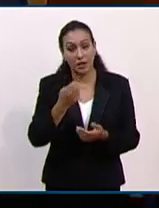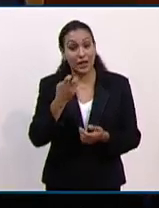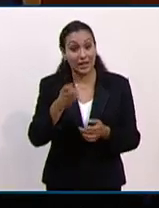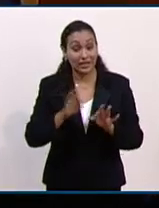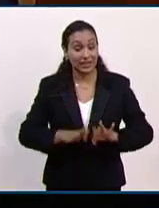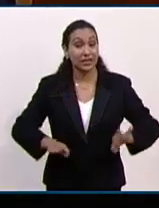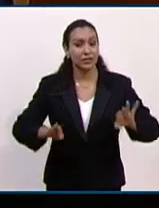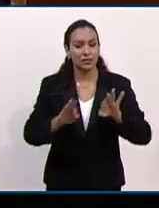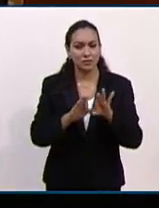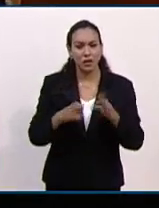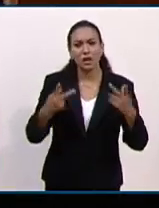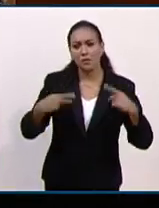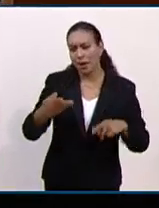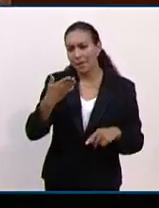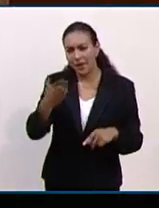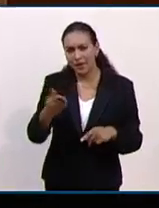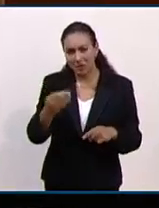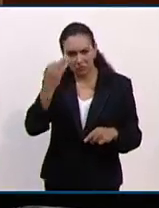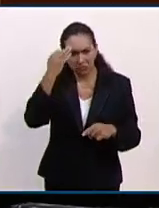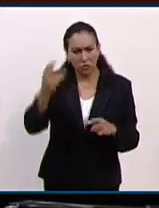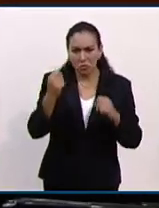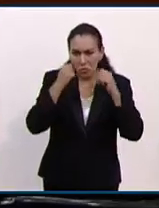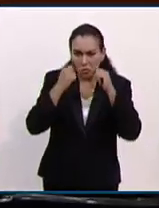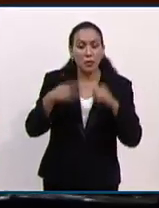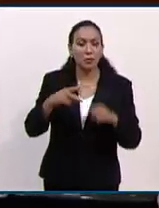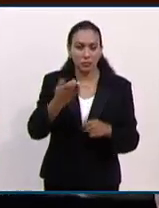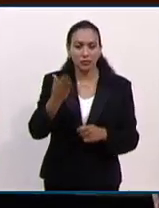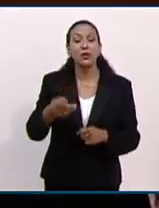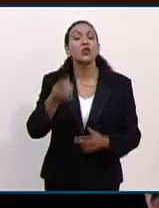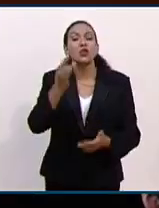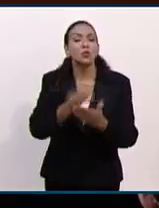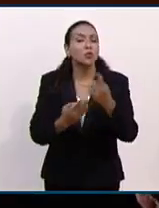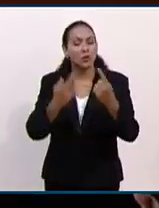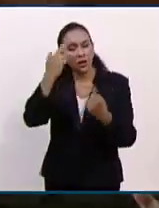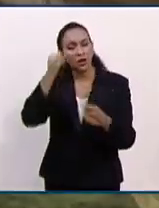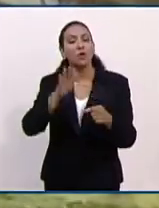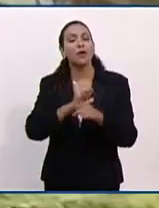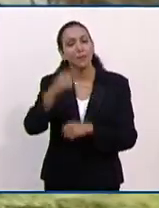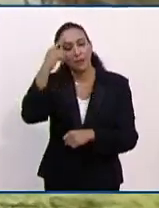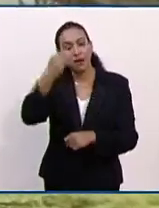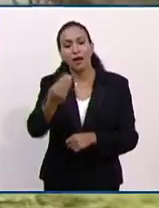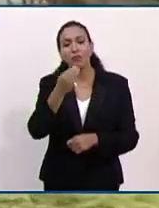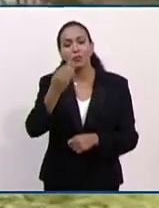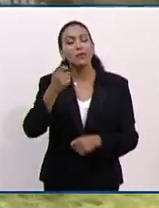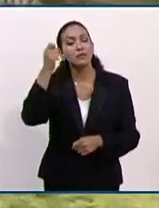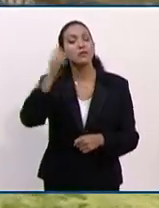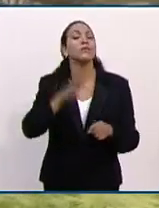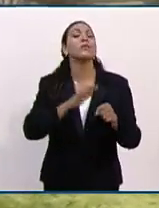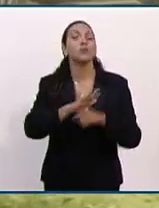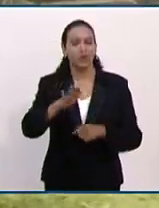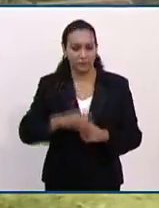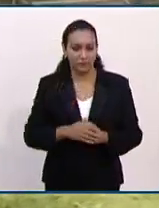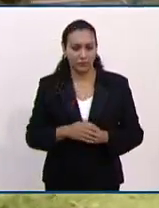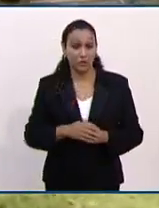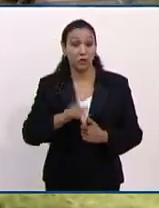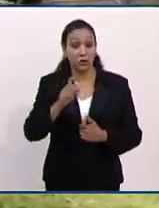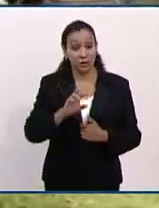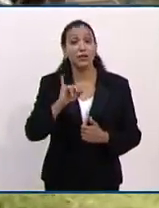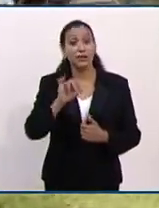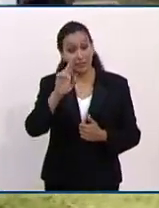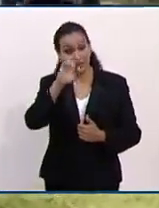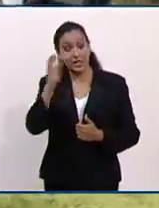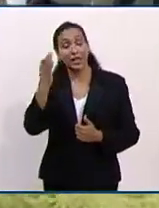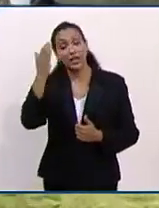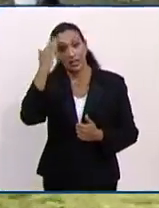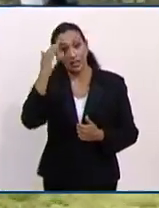puede reclamar en cualquier momento. La única condición para la existencia de la deuda alimenticia, cuando deriva del reconocimiento